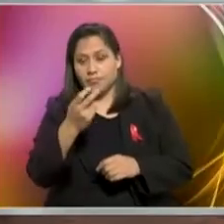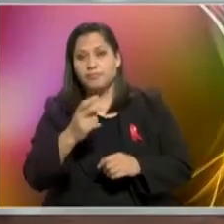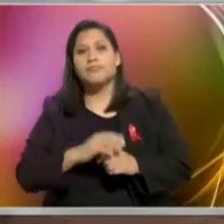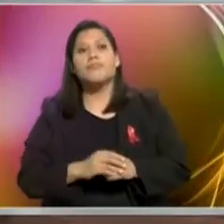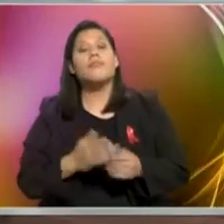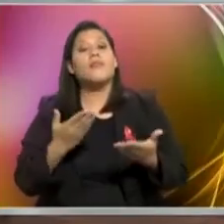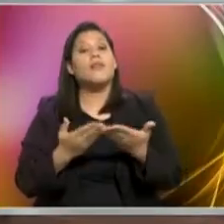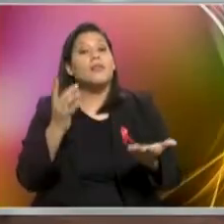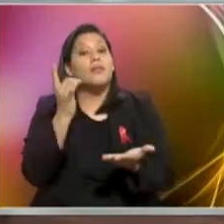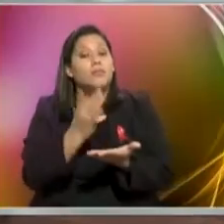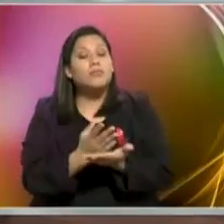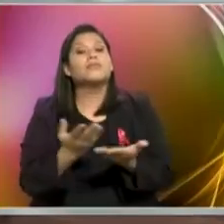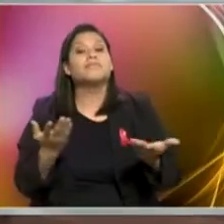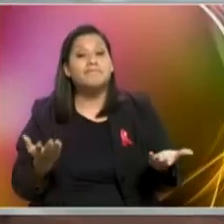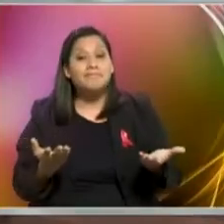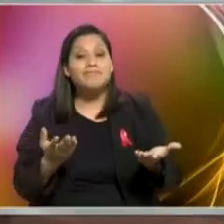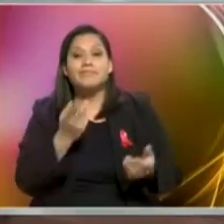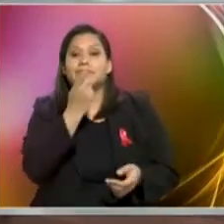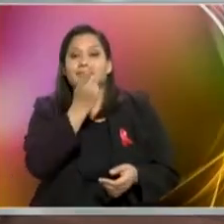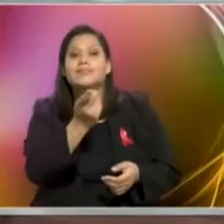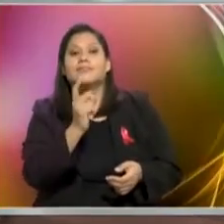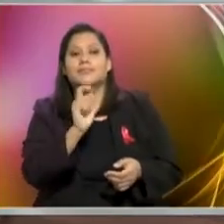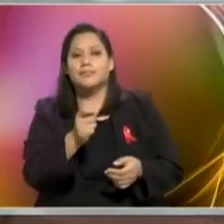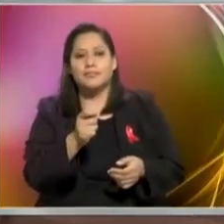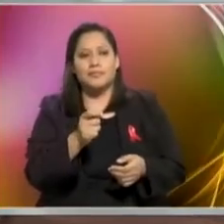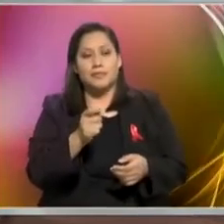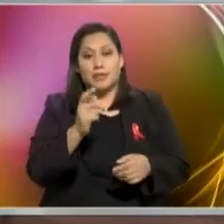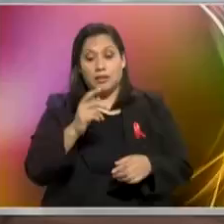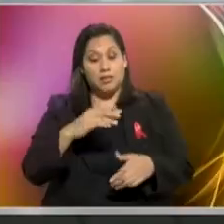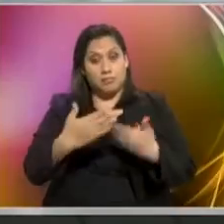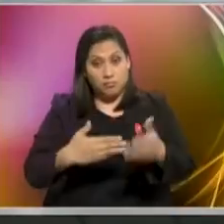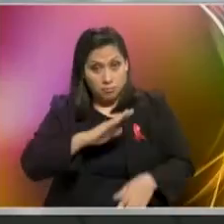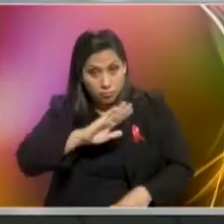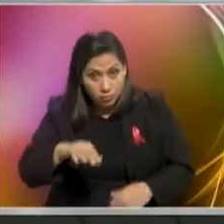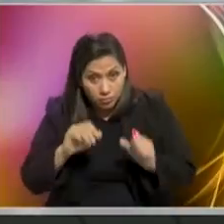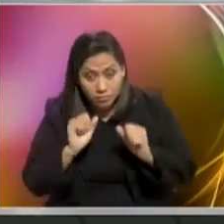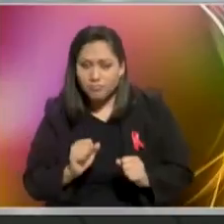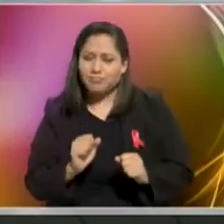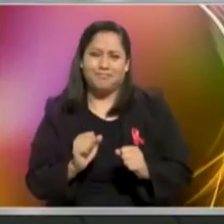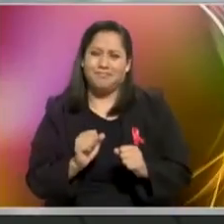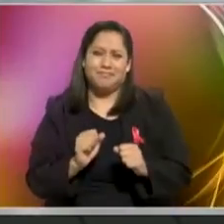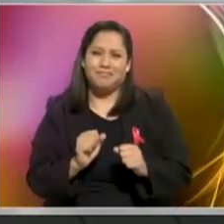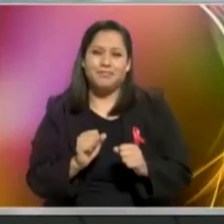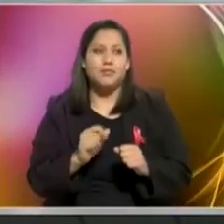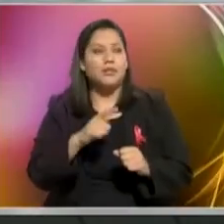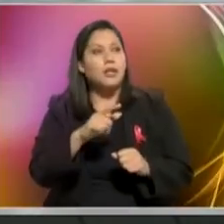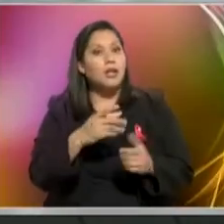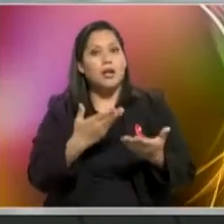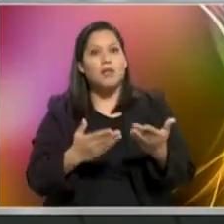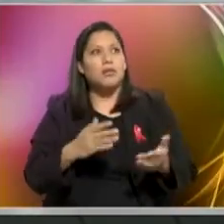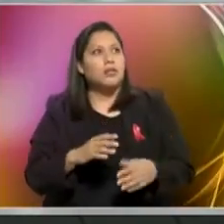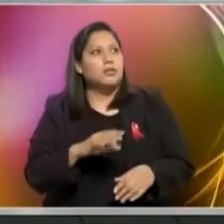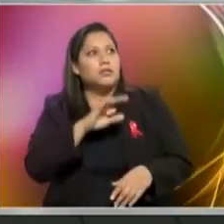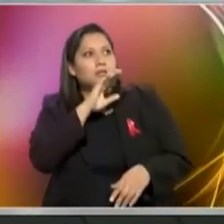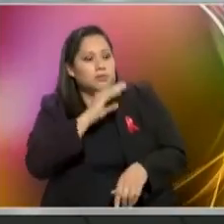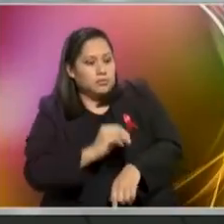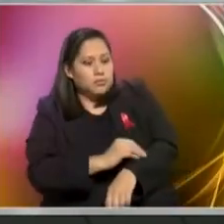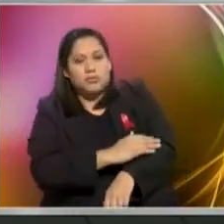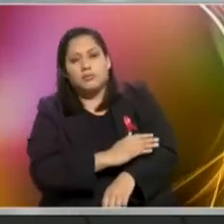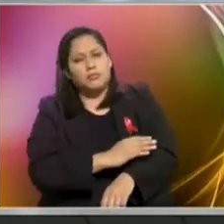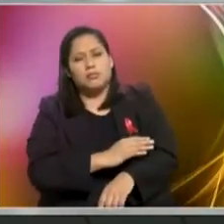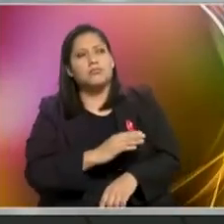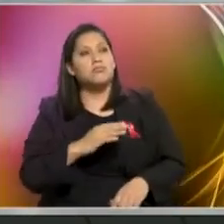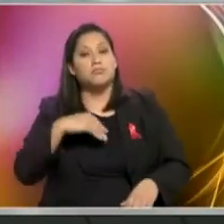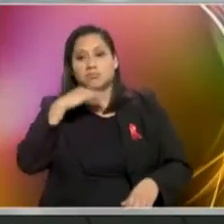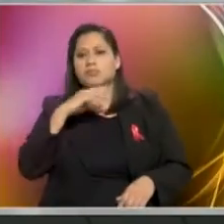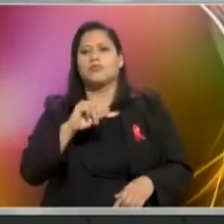único que nos queda decirles es, de repente como que ya decimos no es sentencia de muerte, ya no está tan impresionante, entonces bajamos la guardia. No,